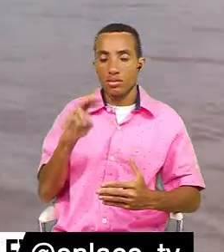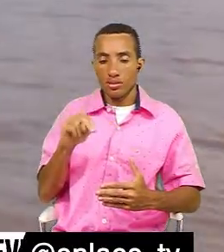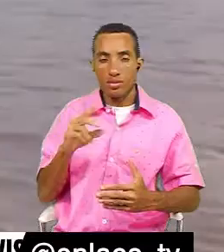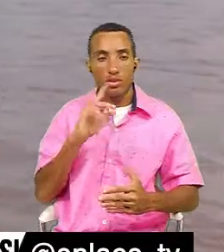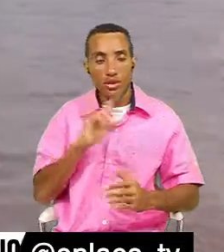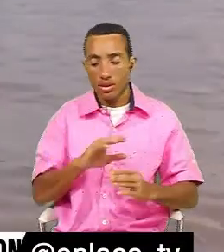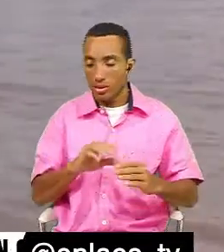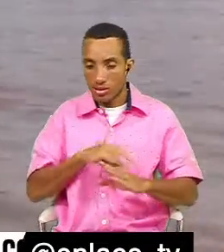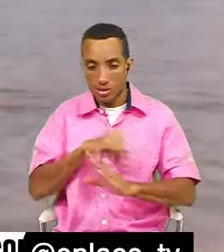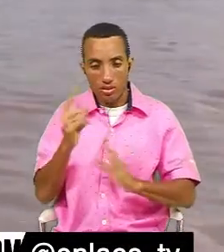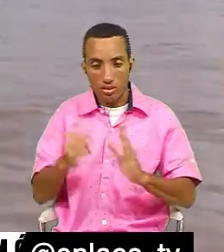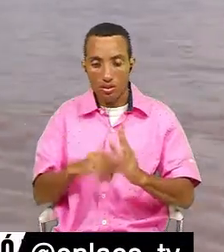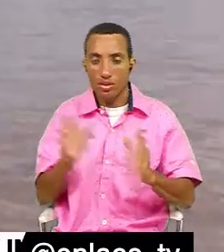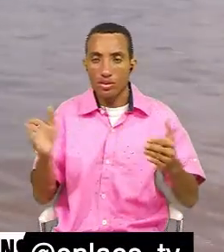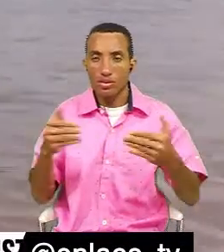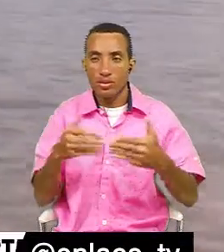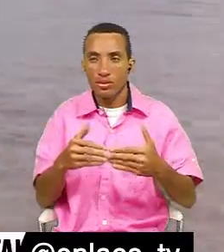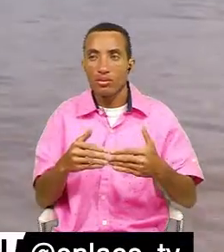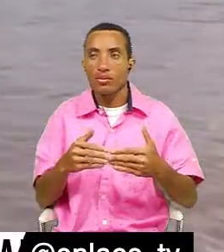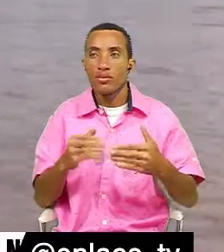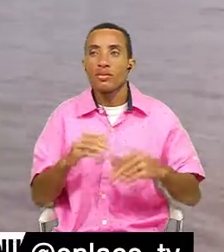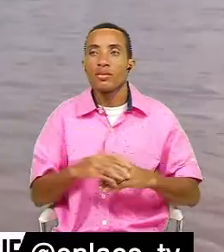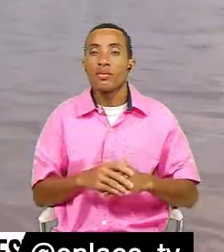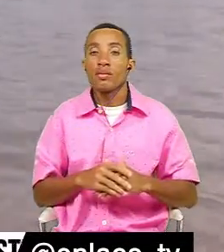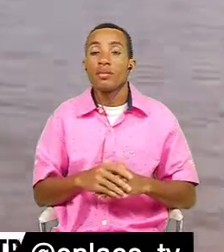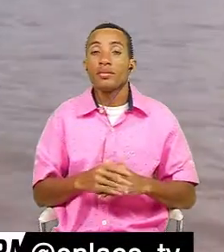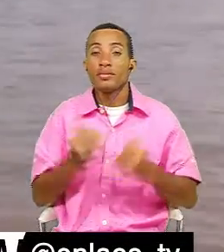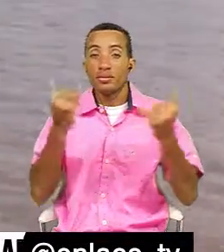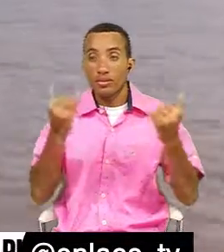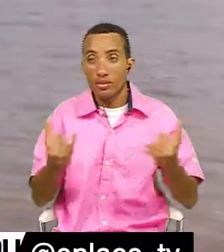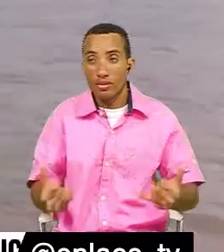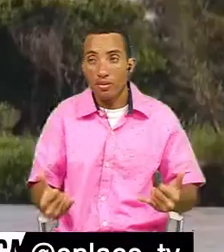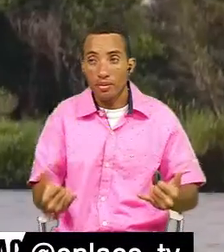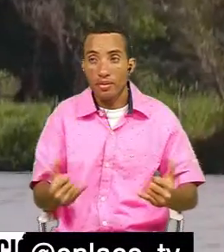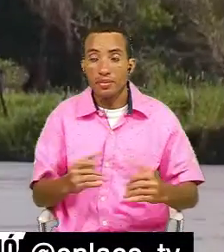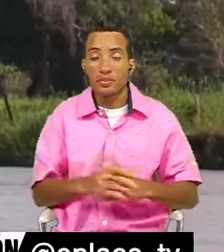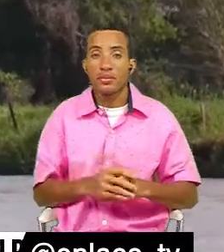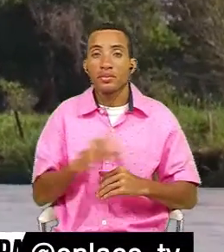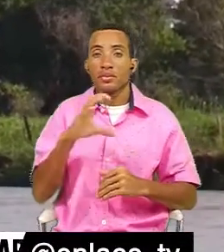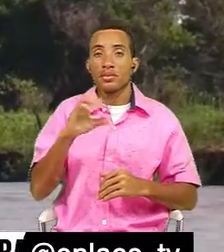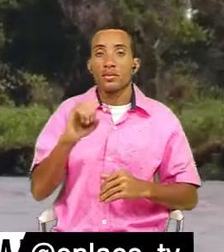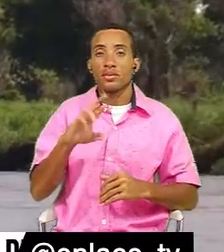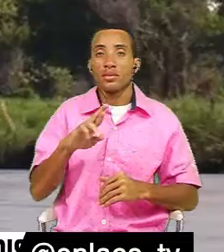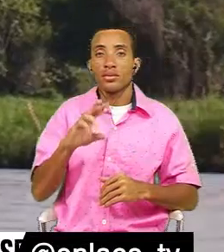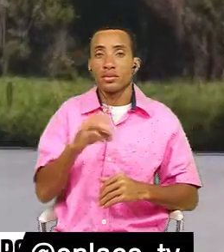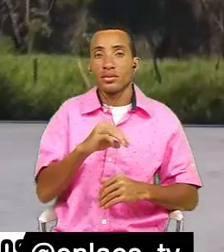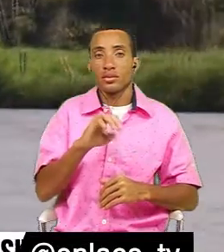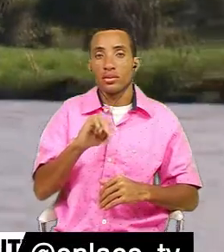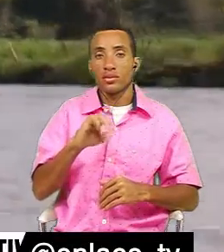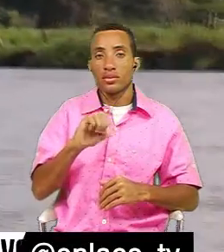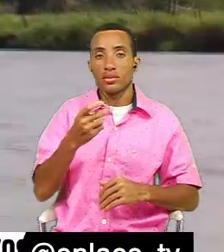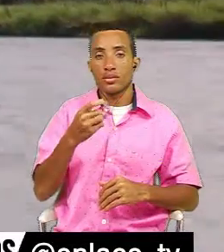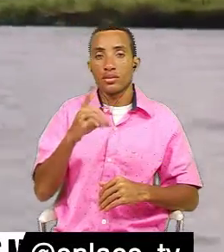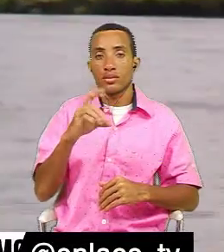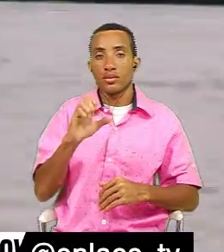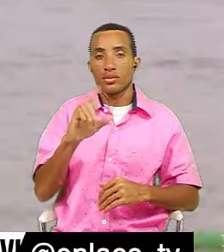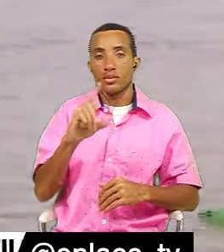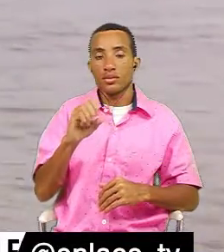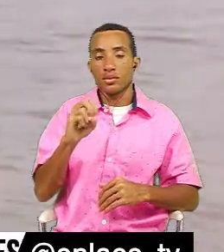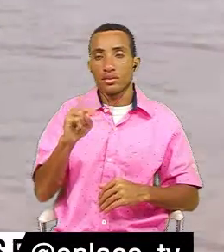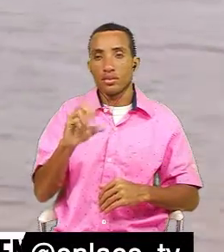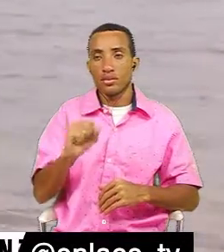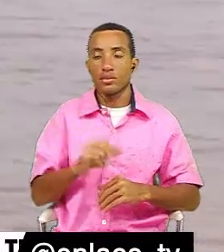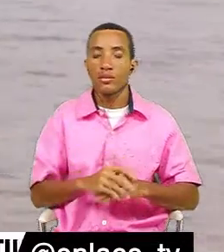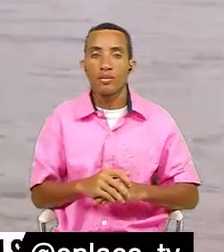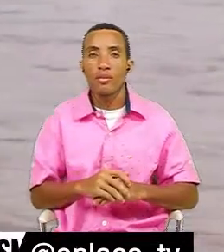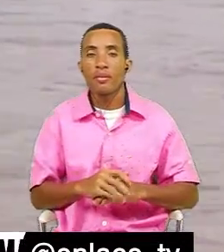cierre financiero. Es lo que manifiesta en estos momentos Cor Magdalena frente al tema de esta situación. En estos